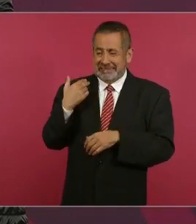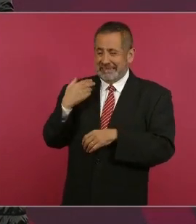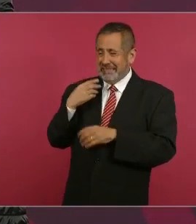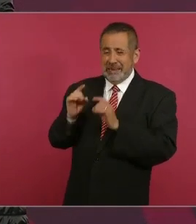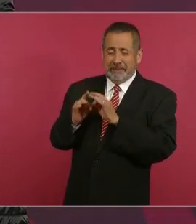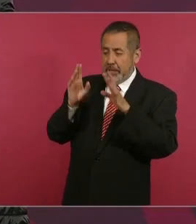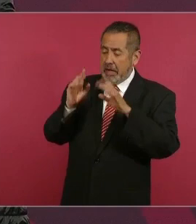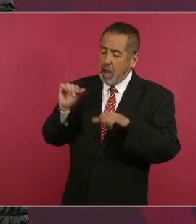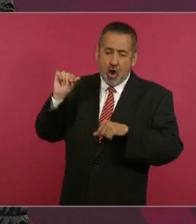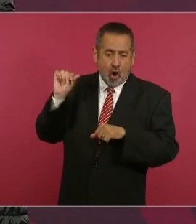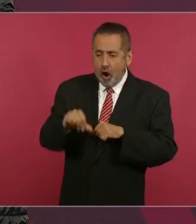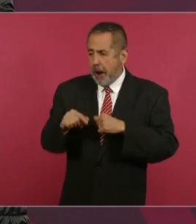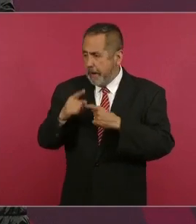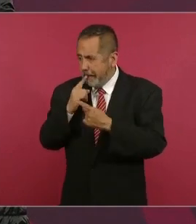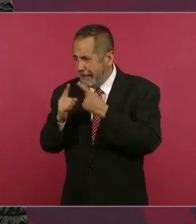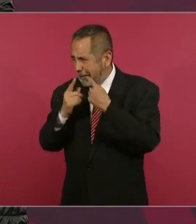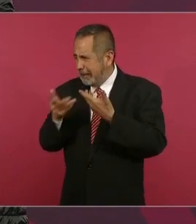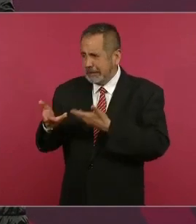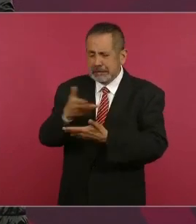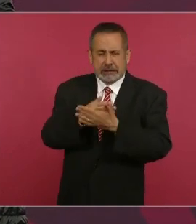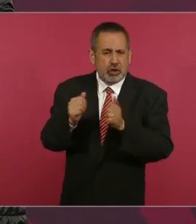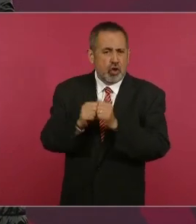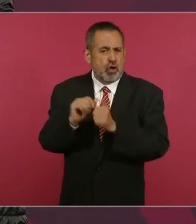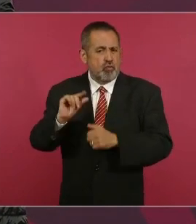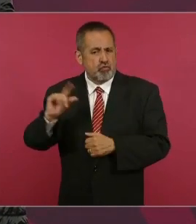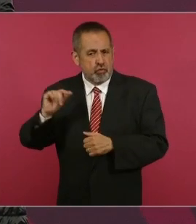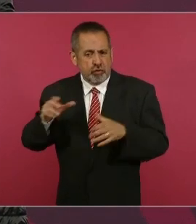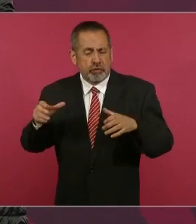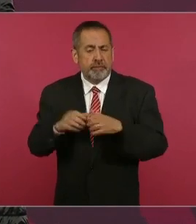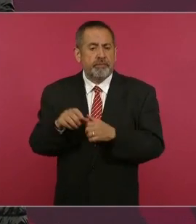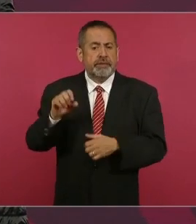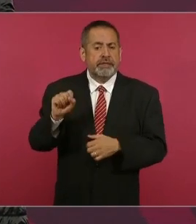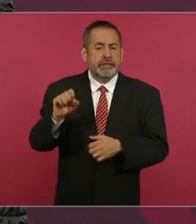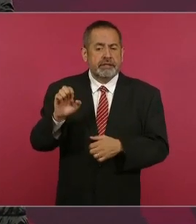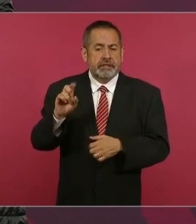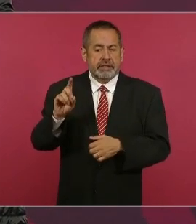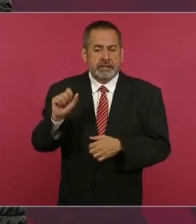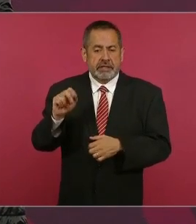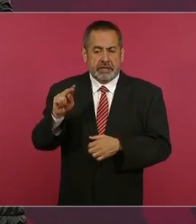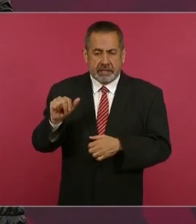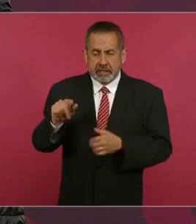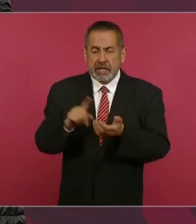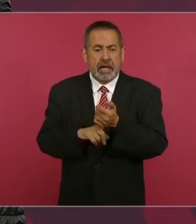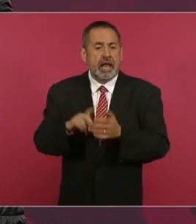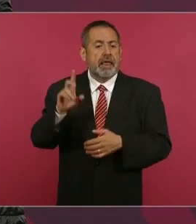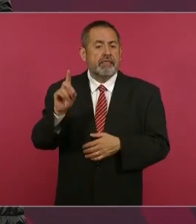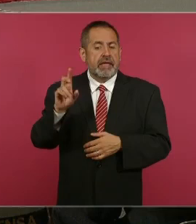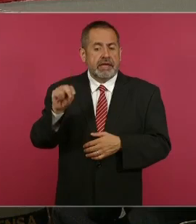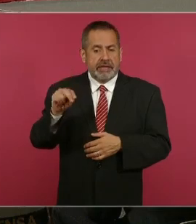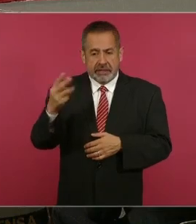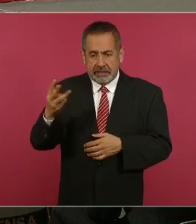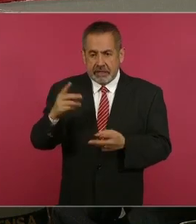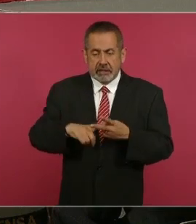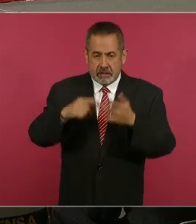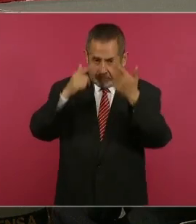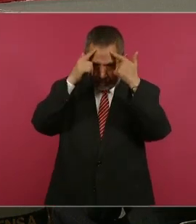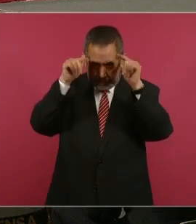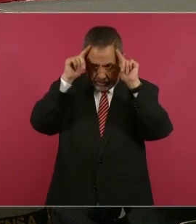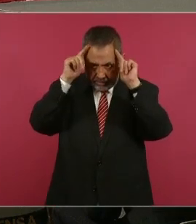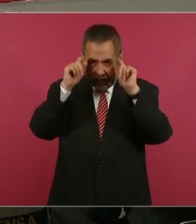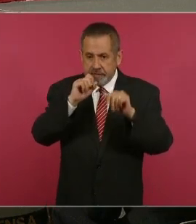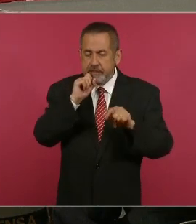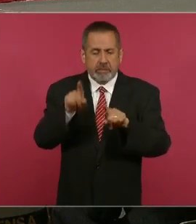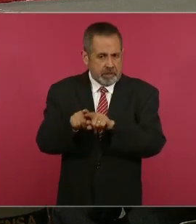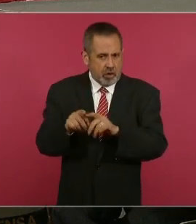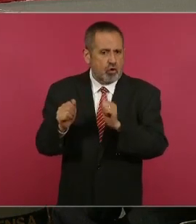momento con todas las autoridades. Agradecer a Sedena con el plan DN3, a la Marina también